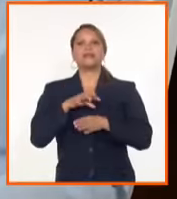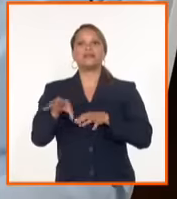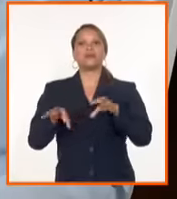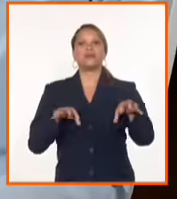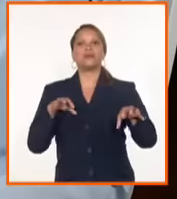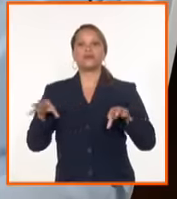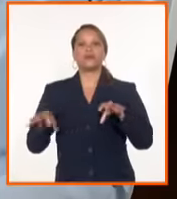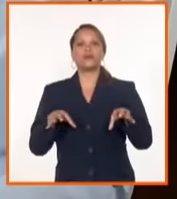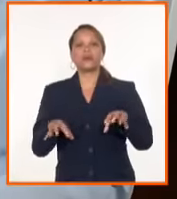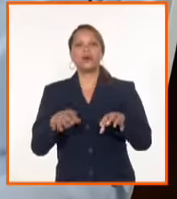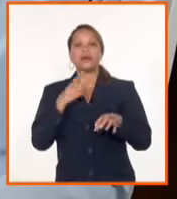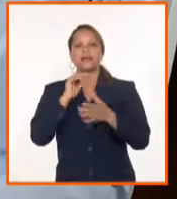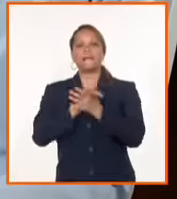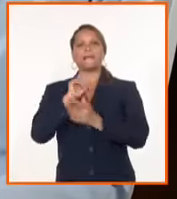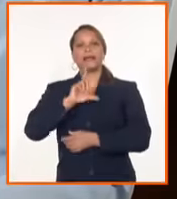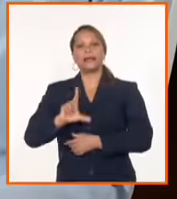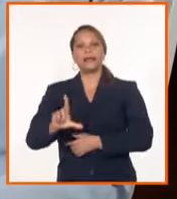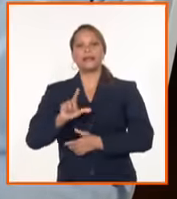recordemos Mariel.